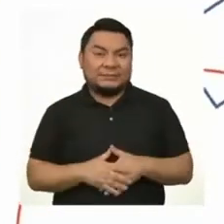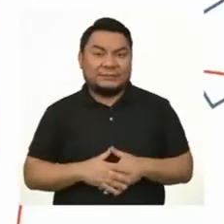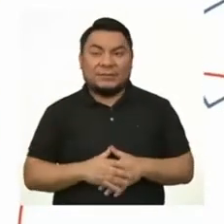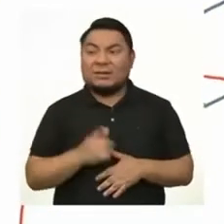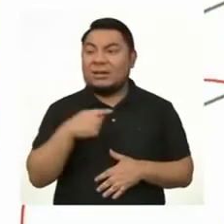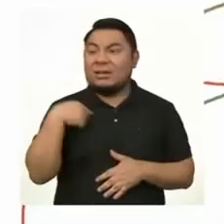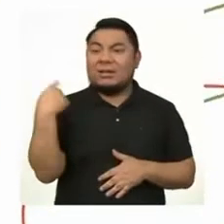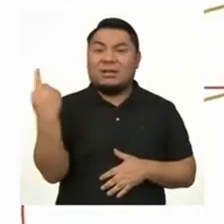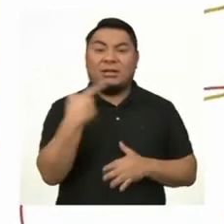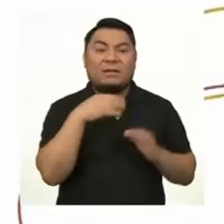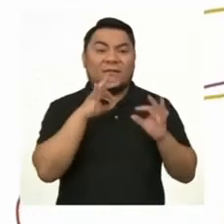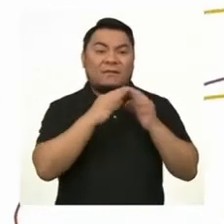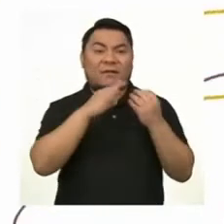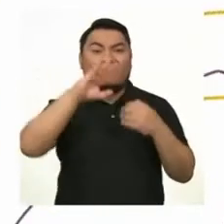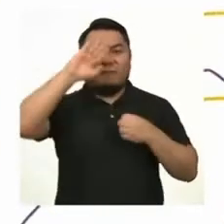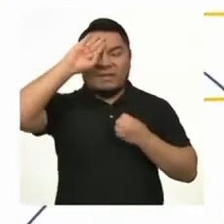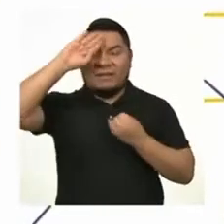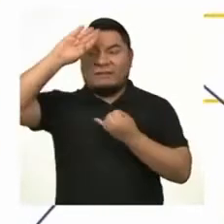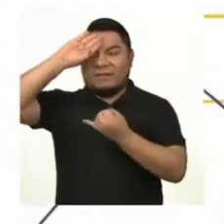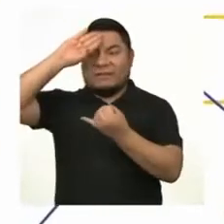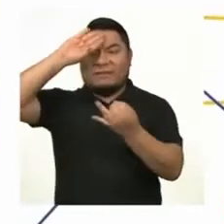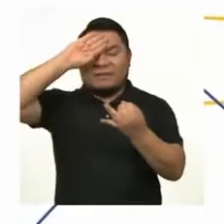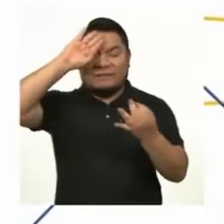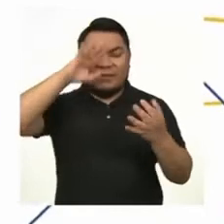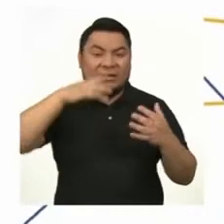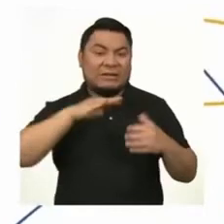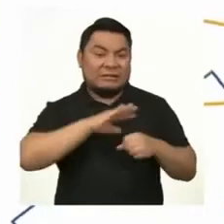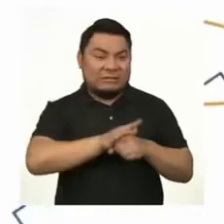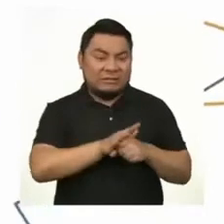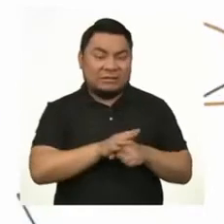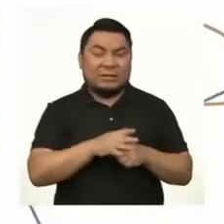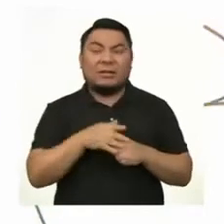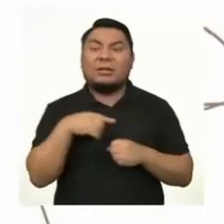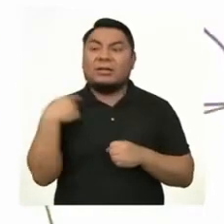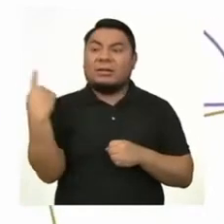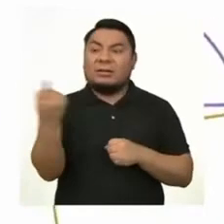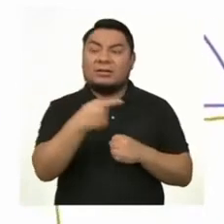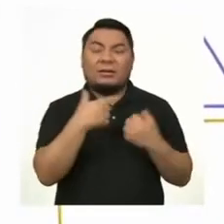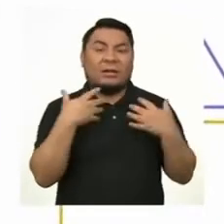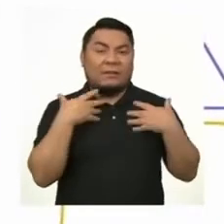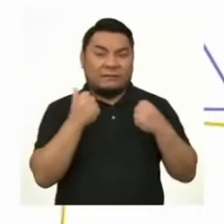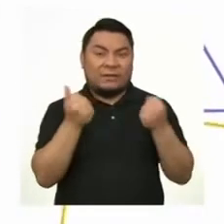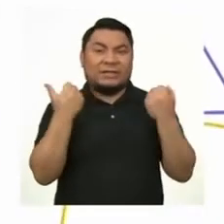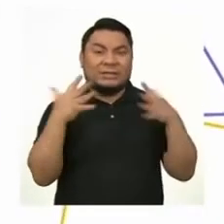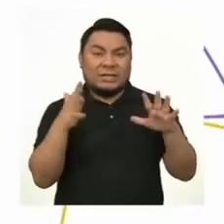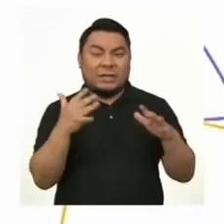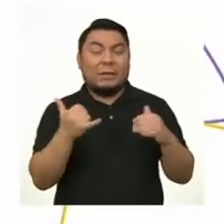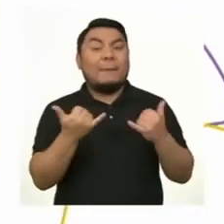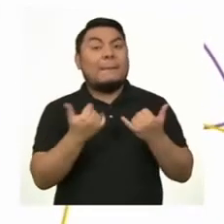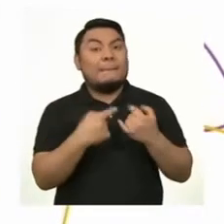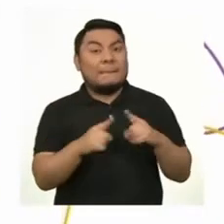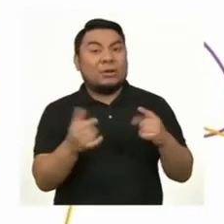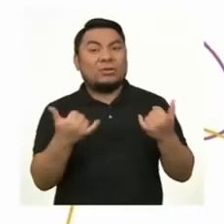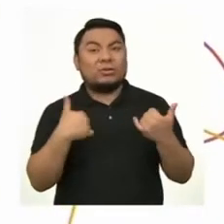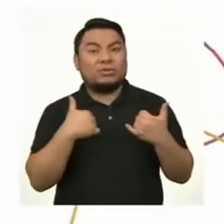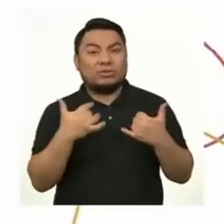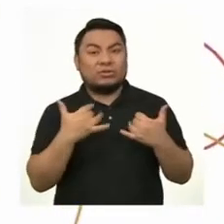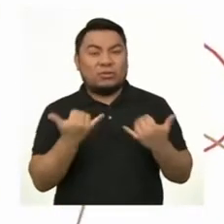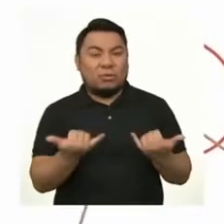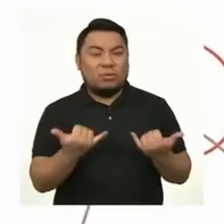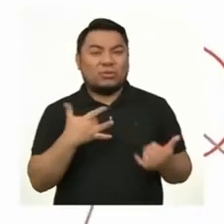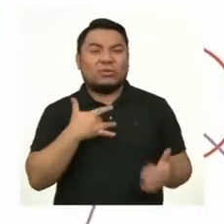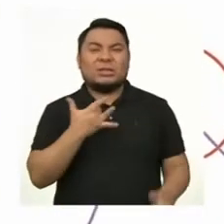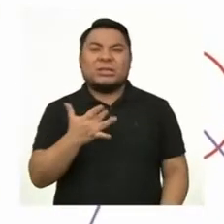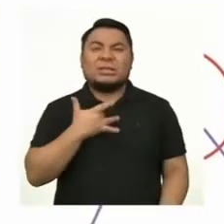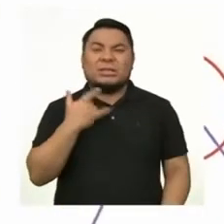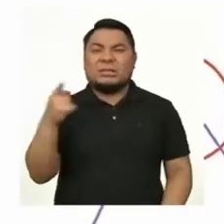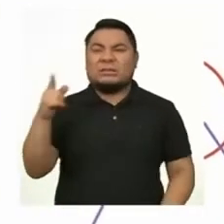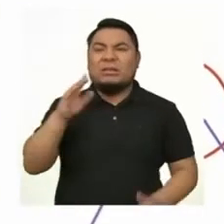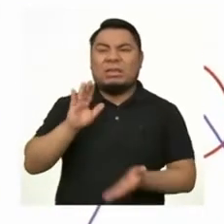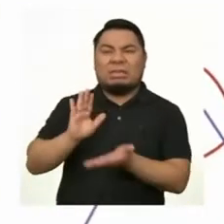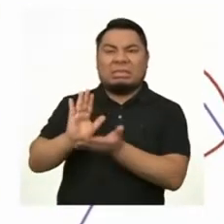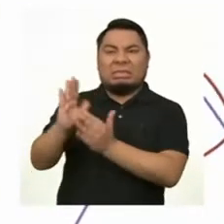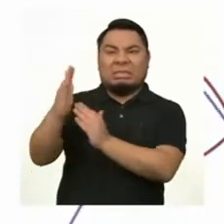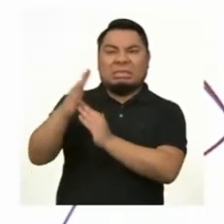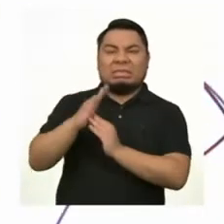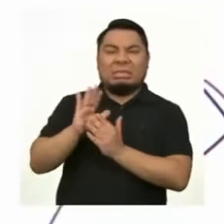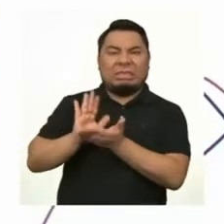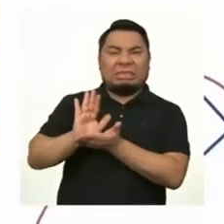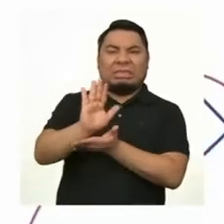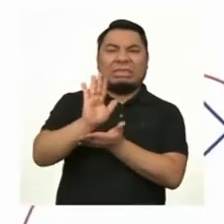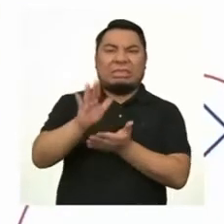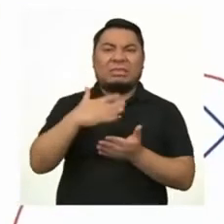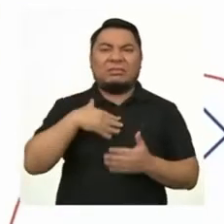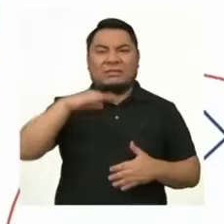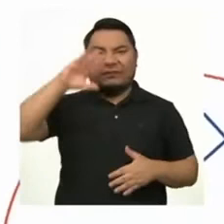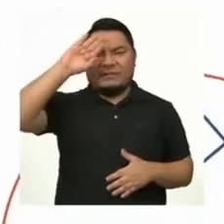nos dio. Le confieso que, aunque ya estoy recuperado, he sentido mucha discriminación por haber tenido el virus.